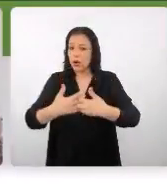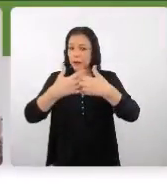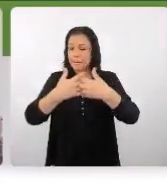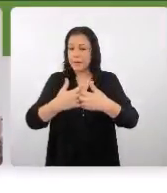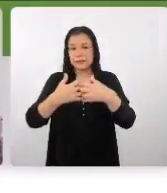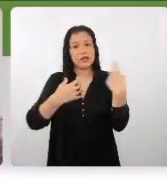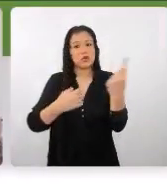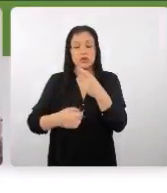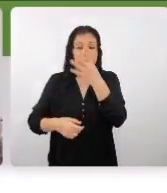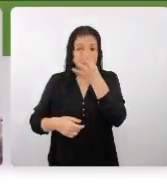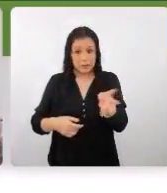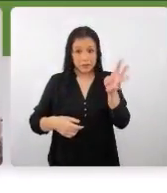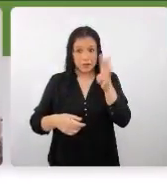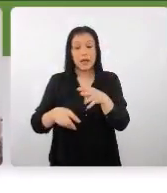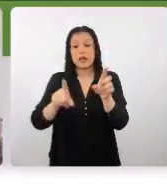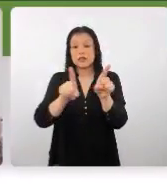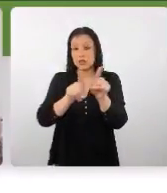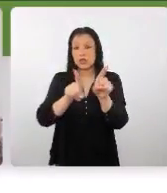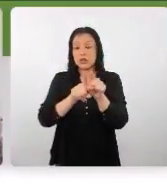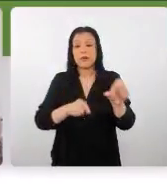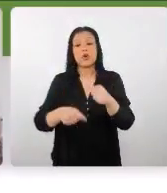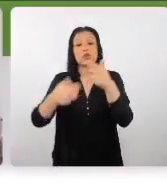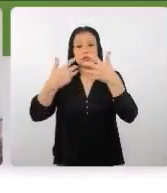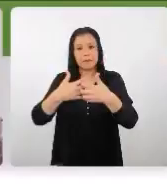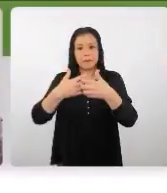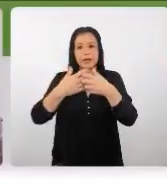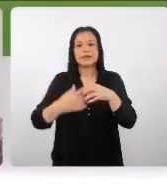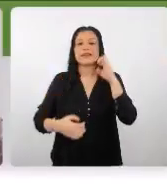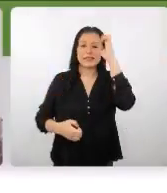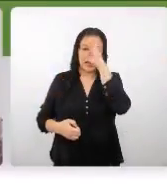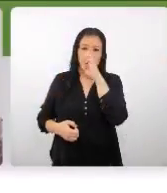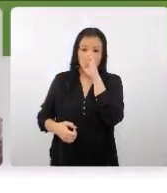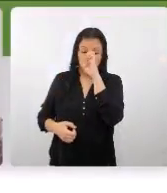solamente de Reino Unido, sino también empresas europeas, ¿no?